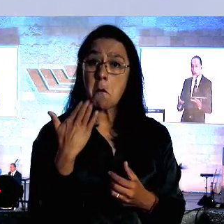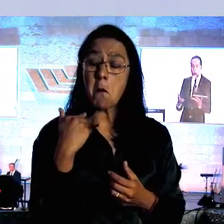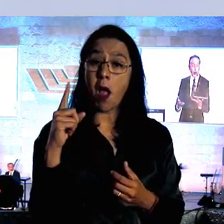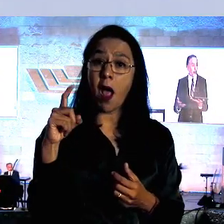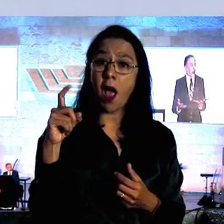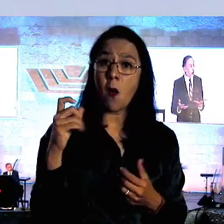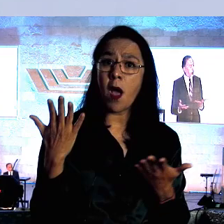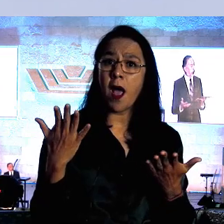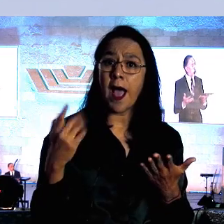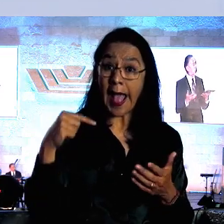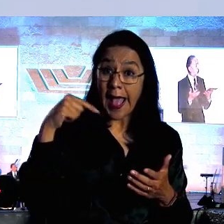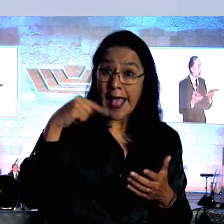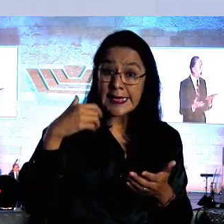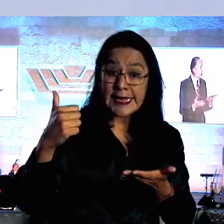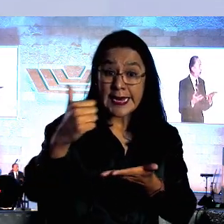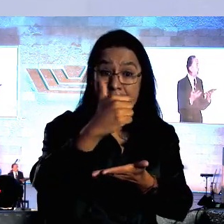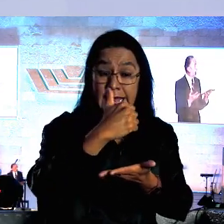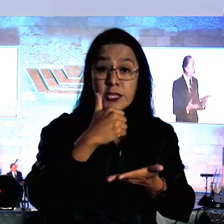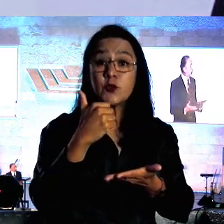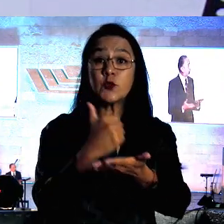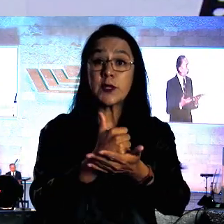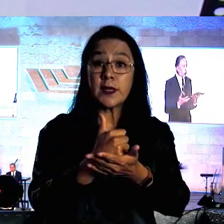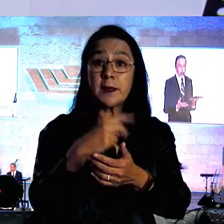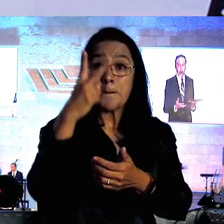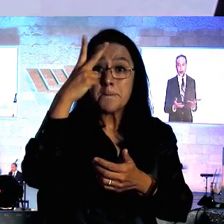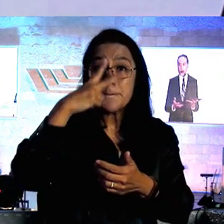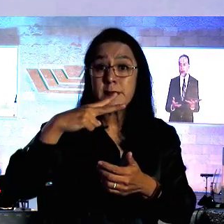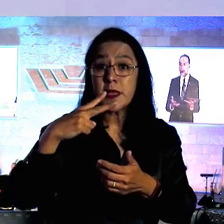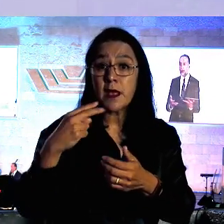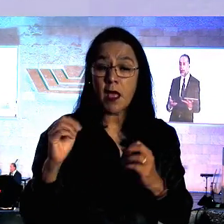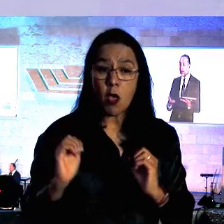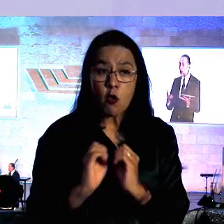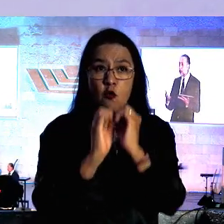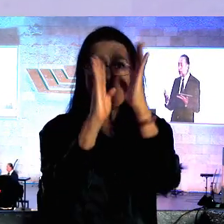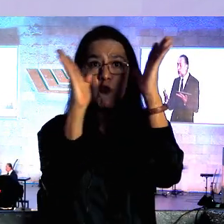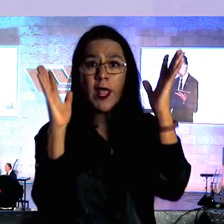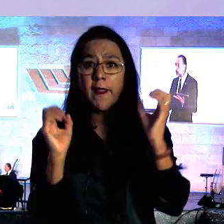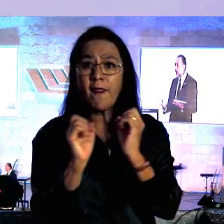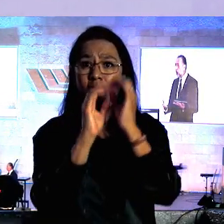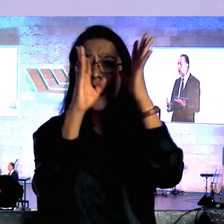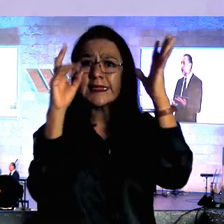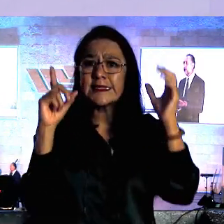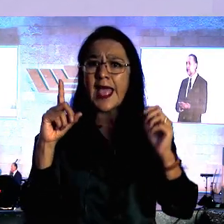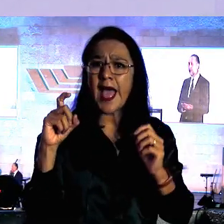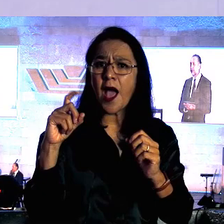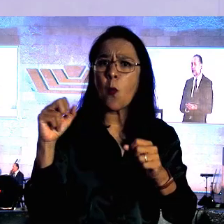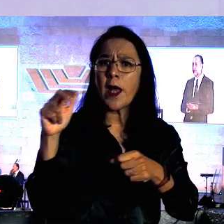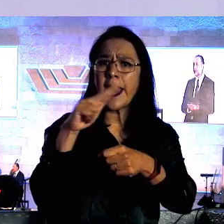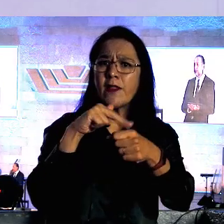solo en la ciudad de México hay fuentes de agua naturales y no tenemos agua